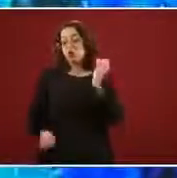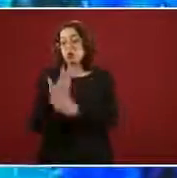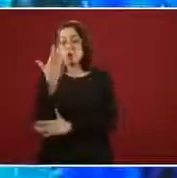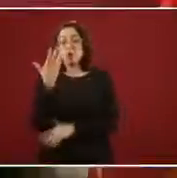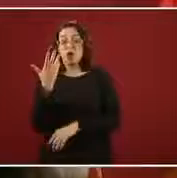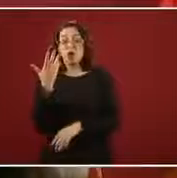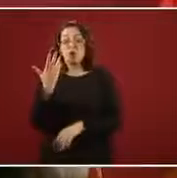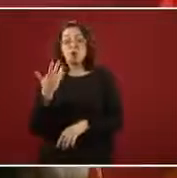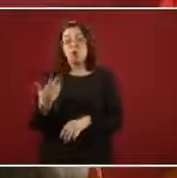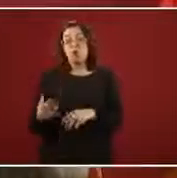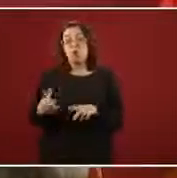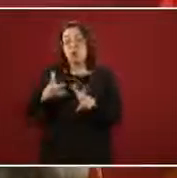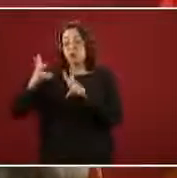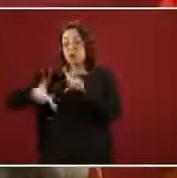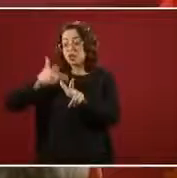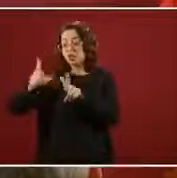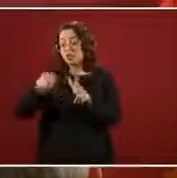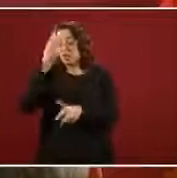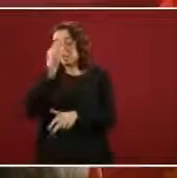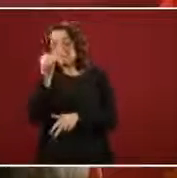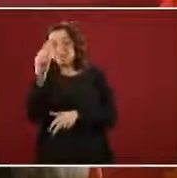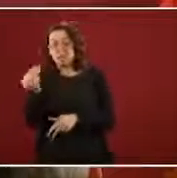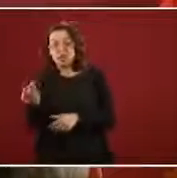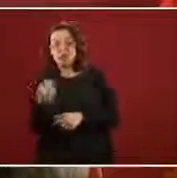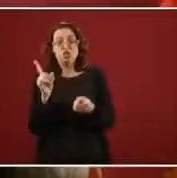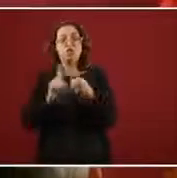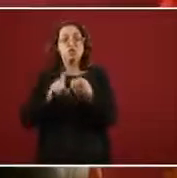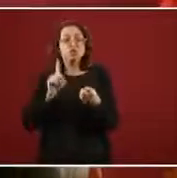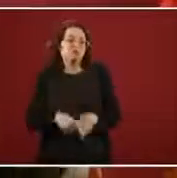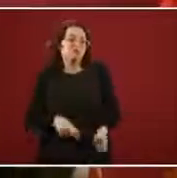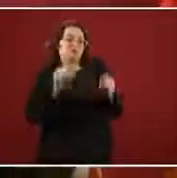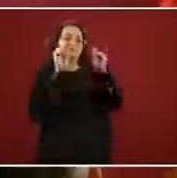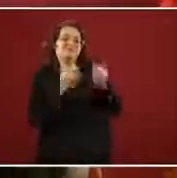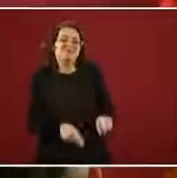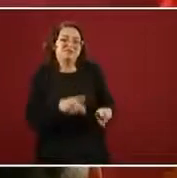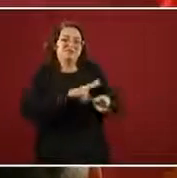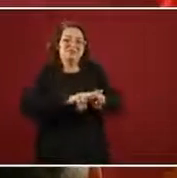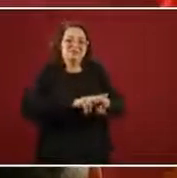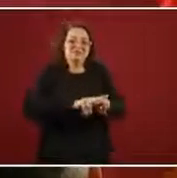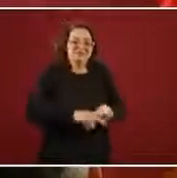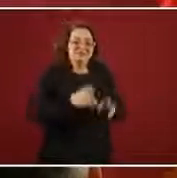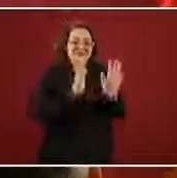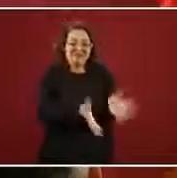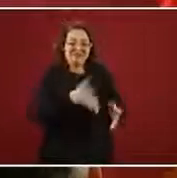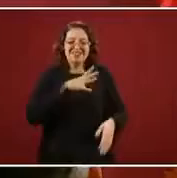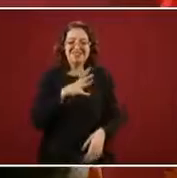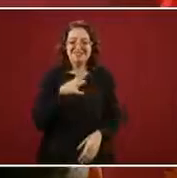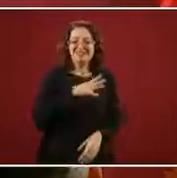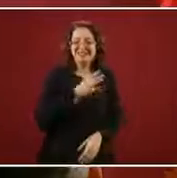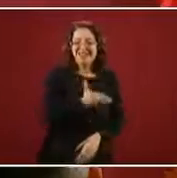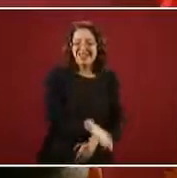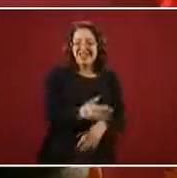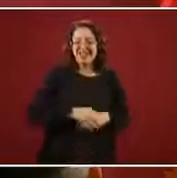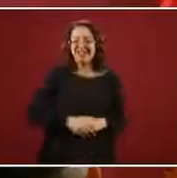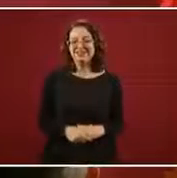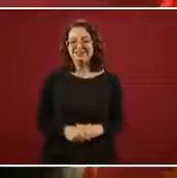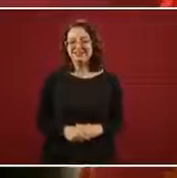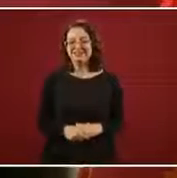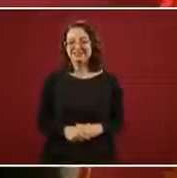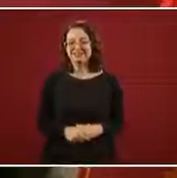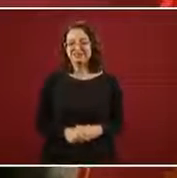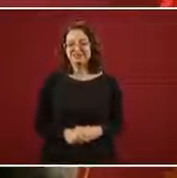Pues por la vía que existe. Es una vía de carga. O sea,